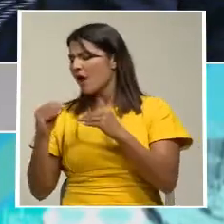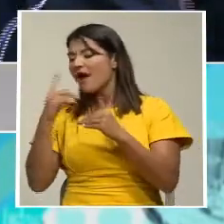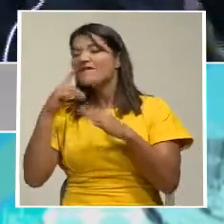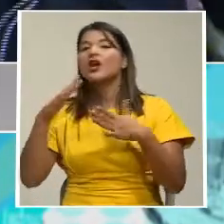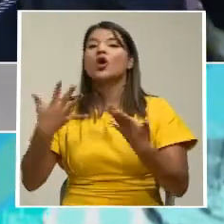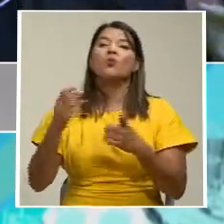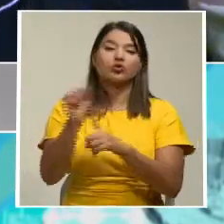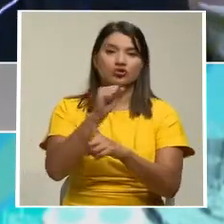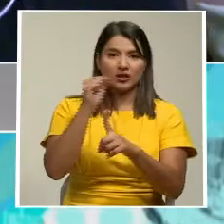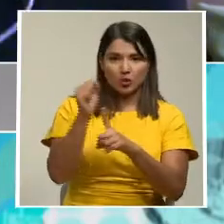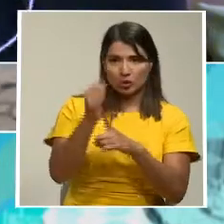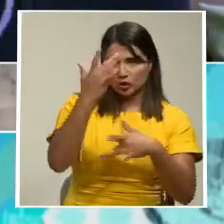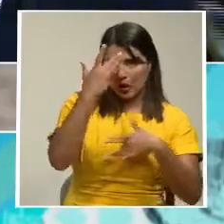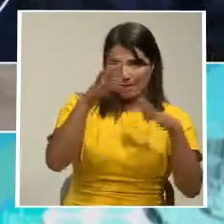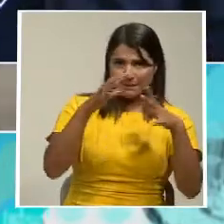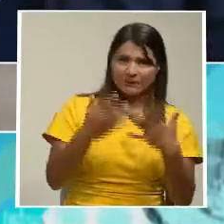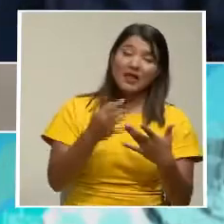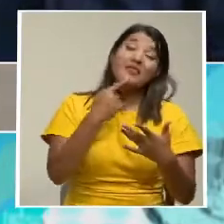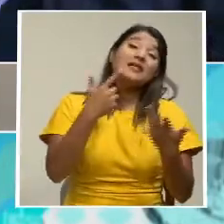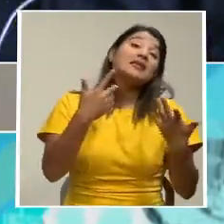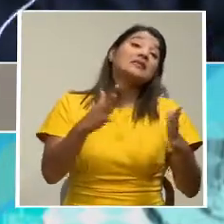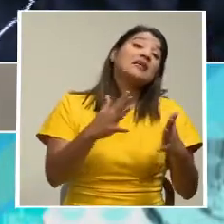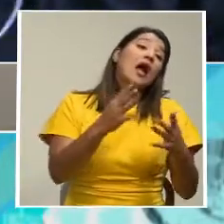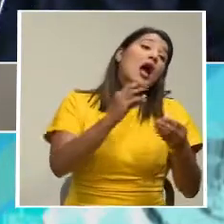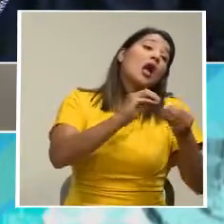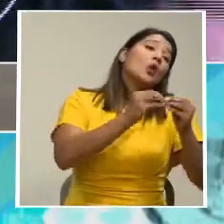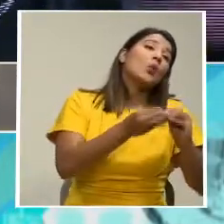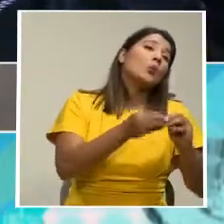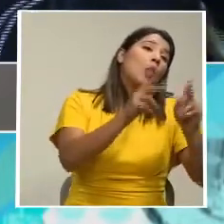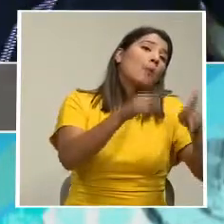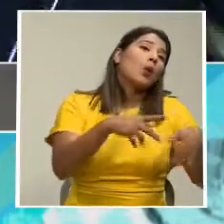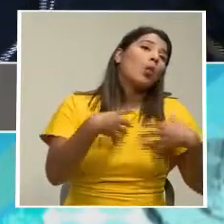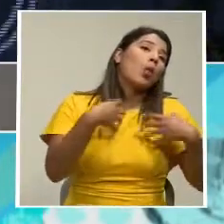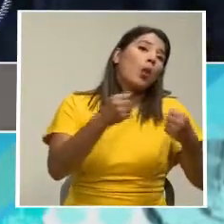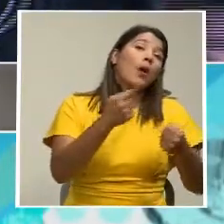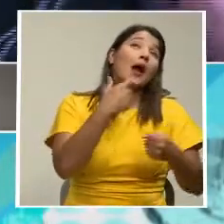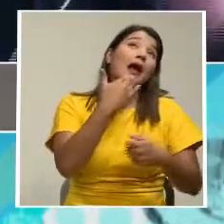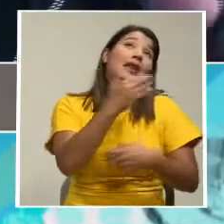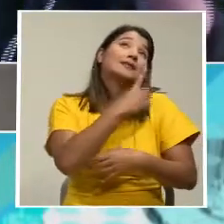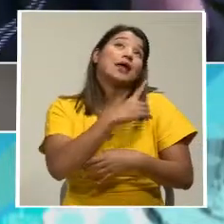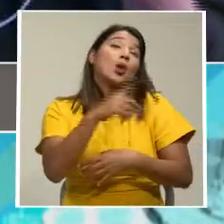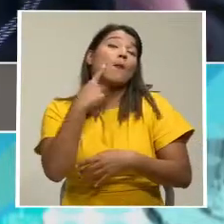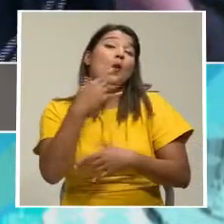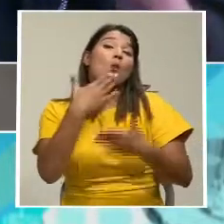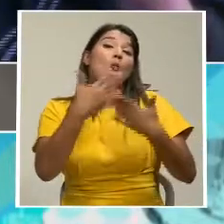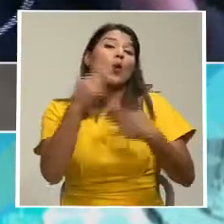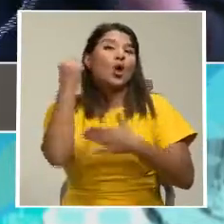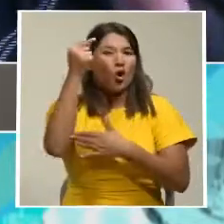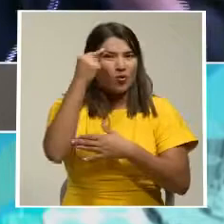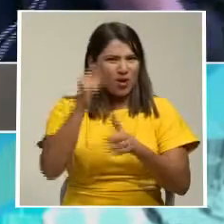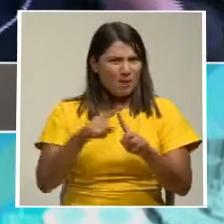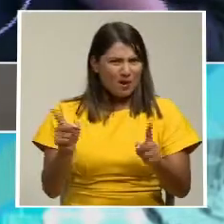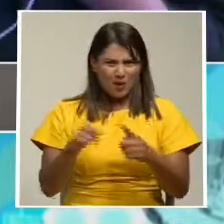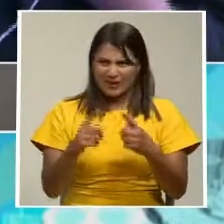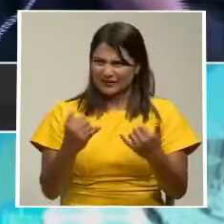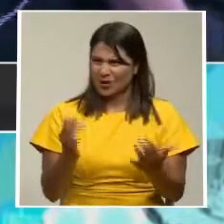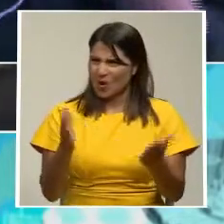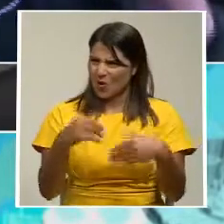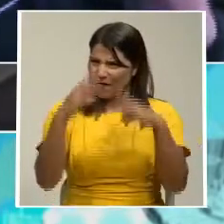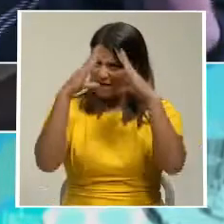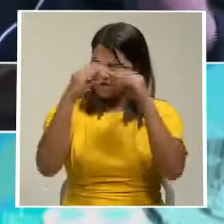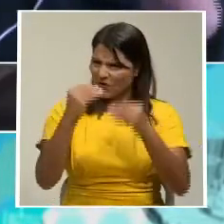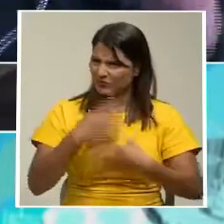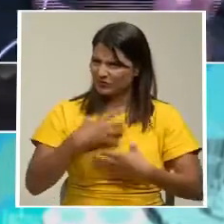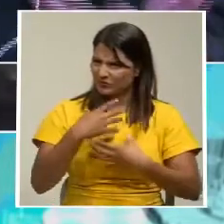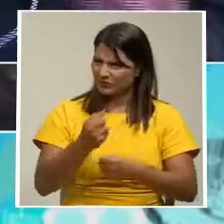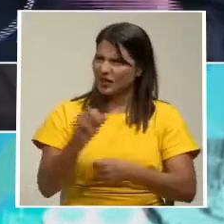Y dicen, bueno, hemos recuperado a tanta gente, por gracia de Dios, por el buen gobierno revolucionario. Pero hasta ahora no hay estadísticas que sean confiables. Incluso la Universidad